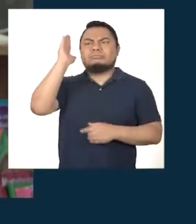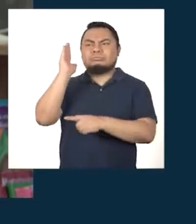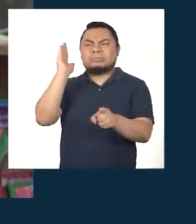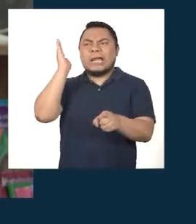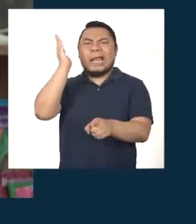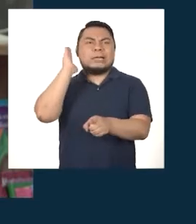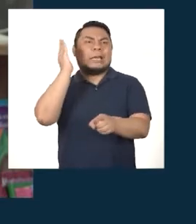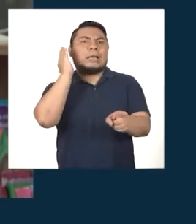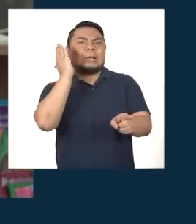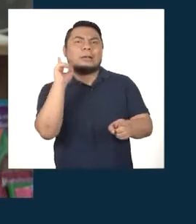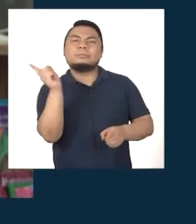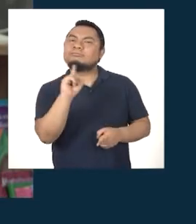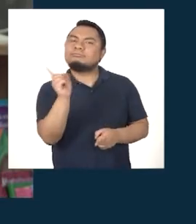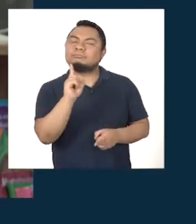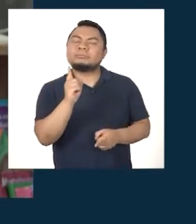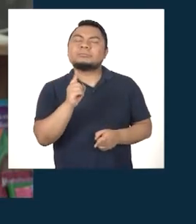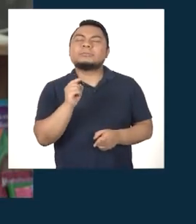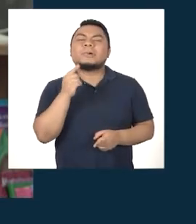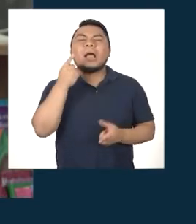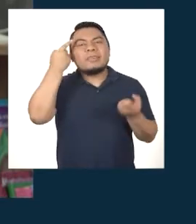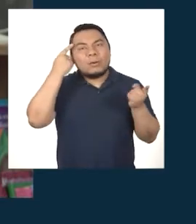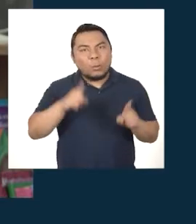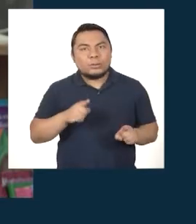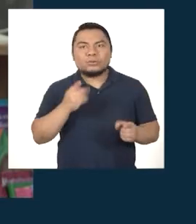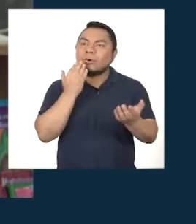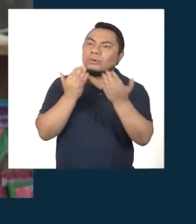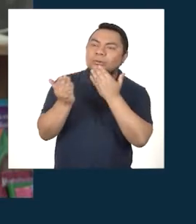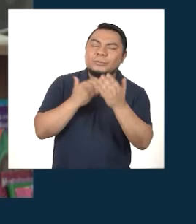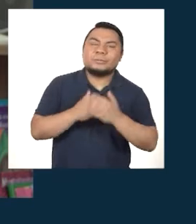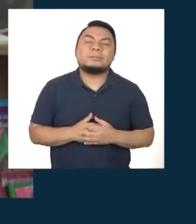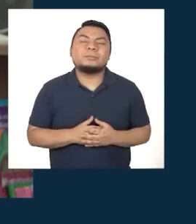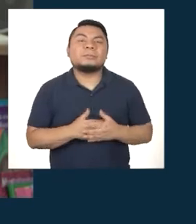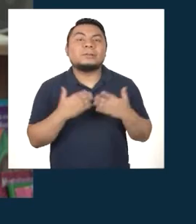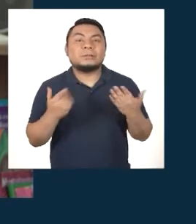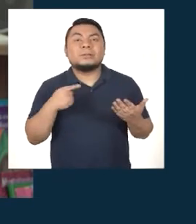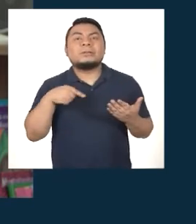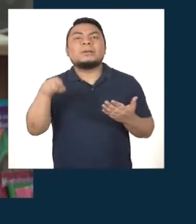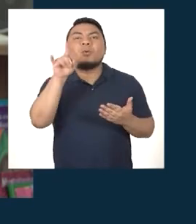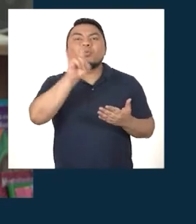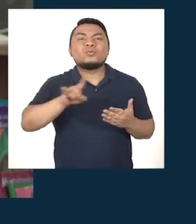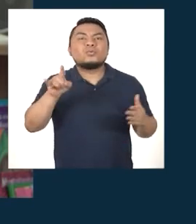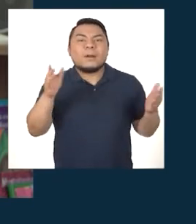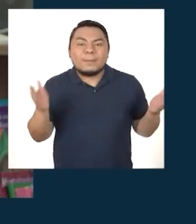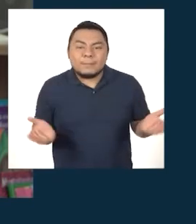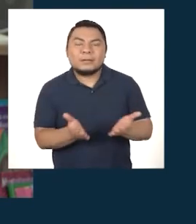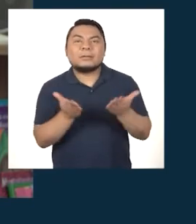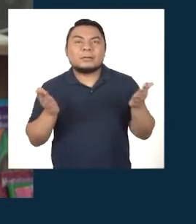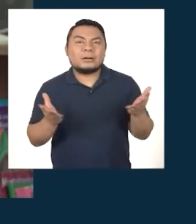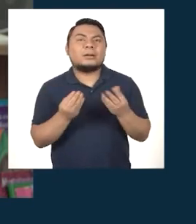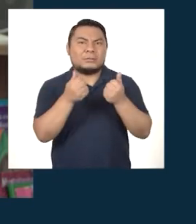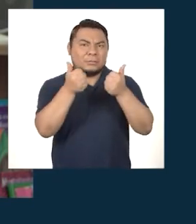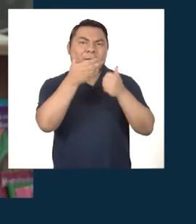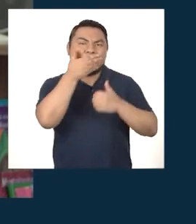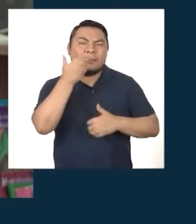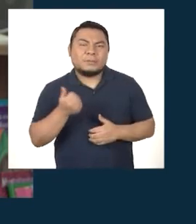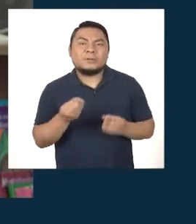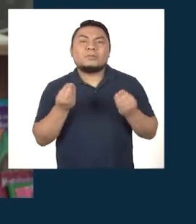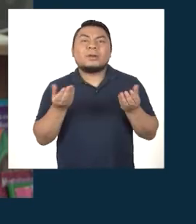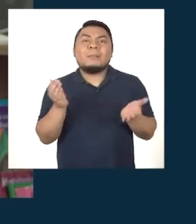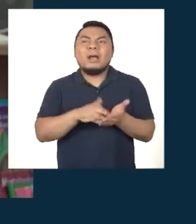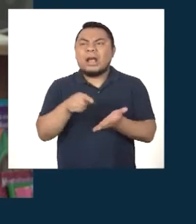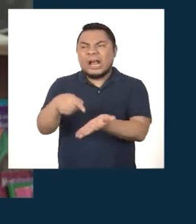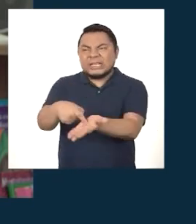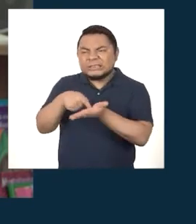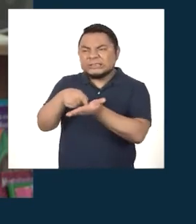¿no? Sino más bien establecer acuerdos. Creo que usar la motivación funciona mucho, ¿no? Porque más que